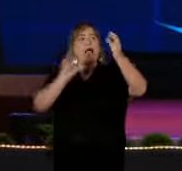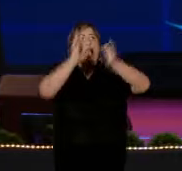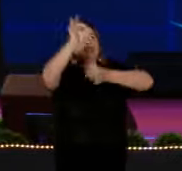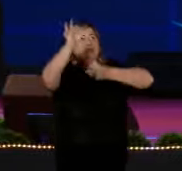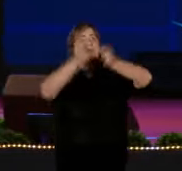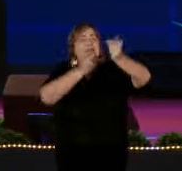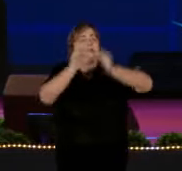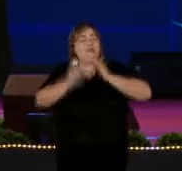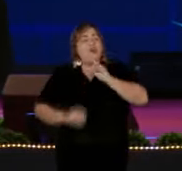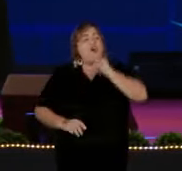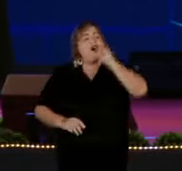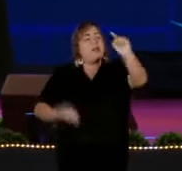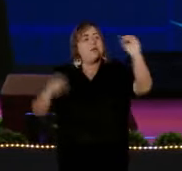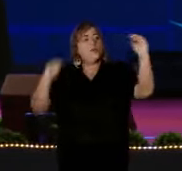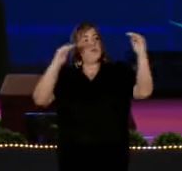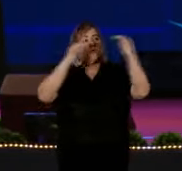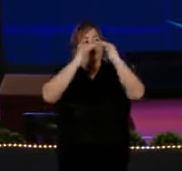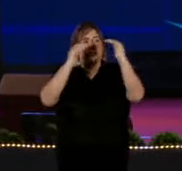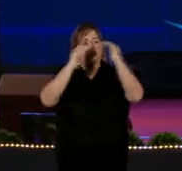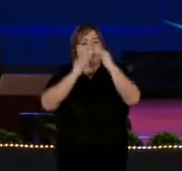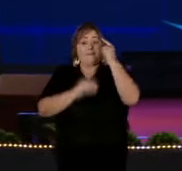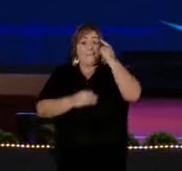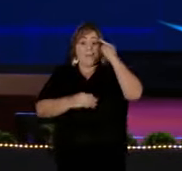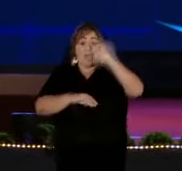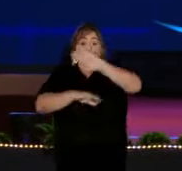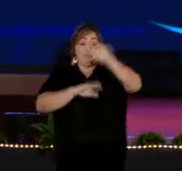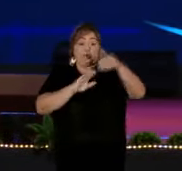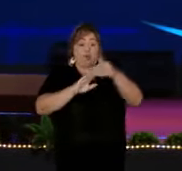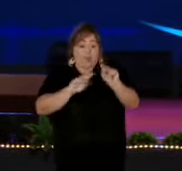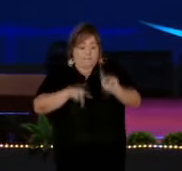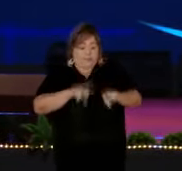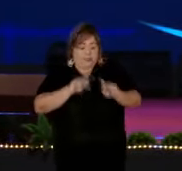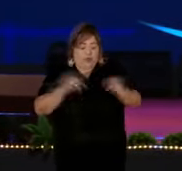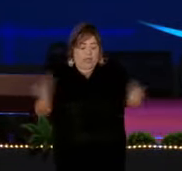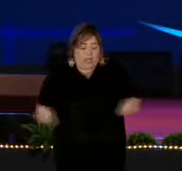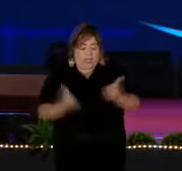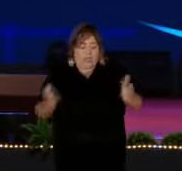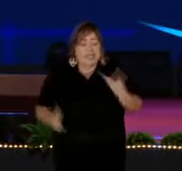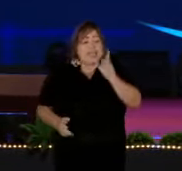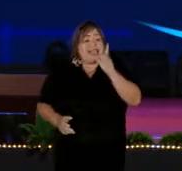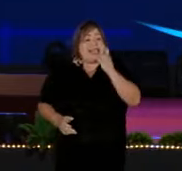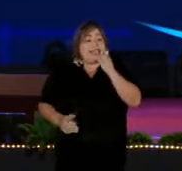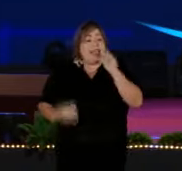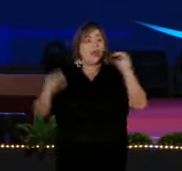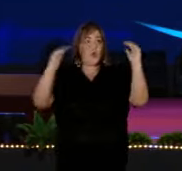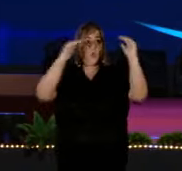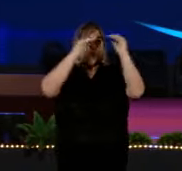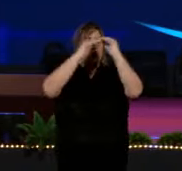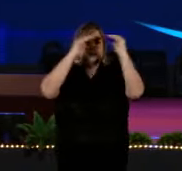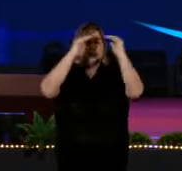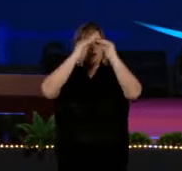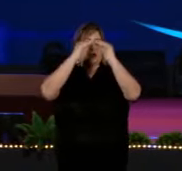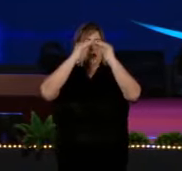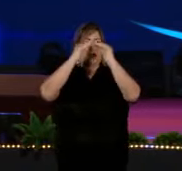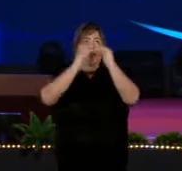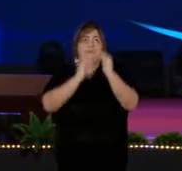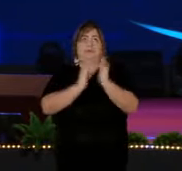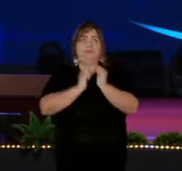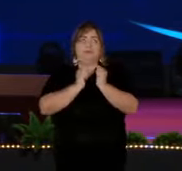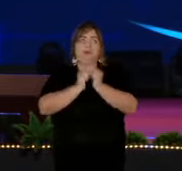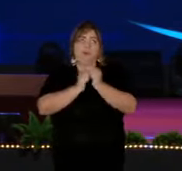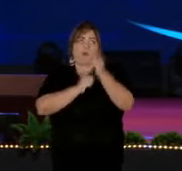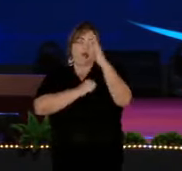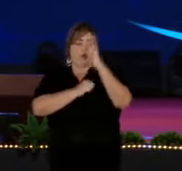verdadera para todos y cada uno de los que estamos aquí. ¿Cuántos han sido justificados? Pero aprenda a